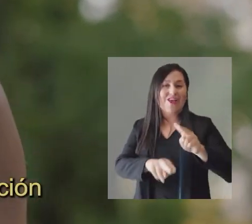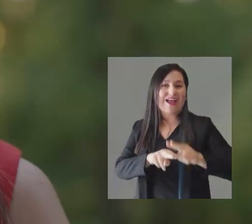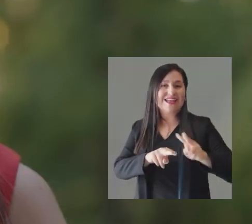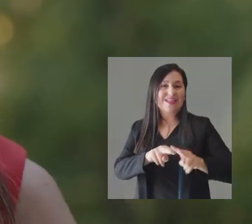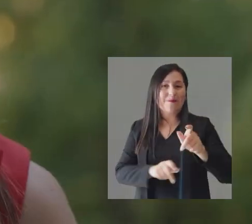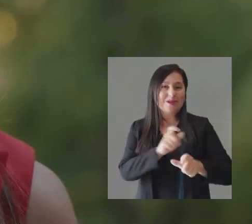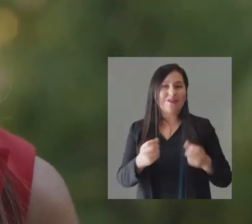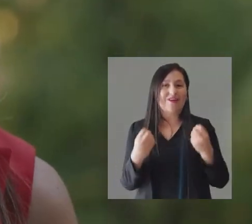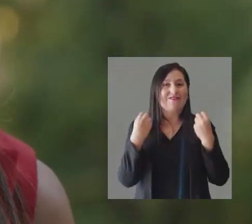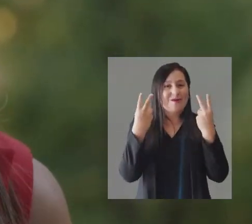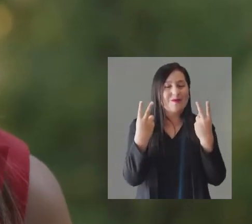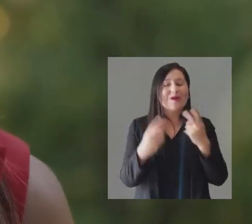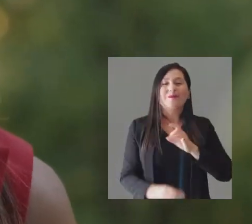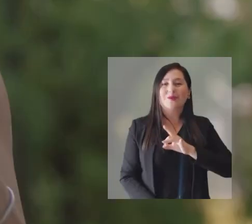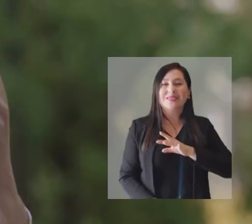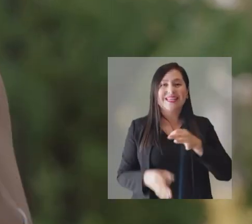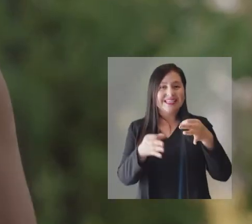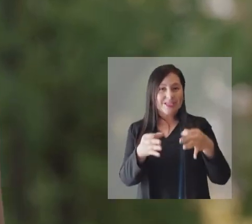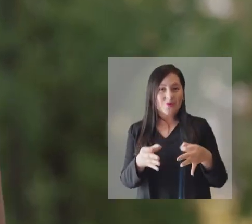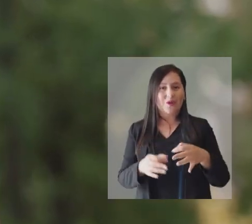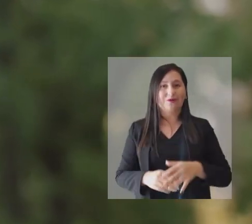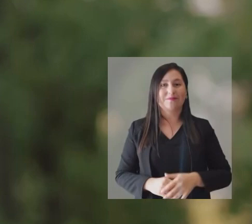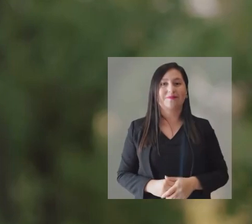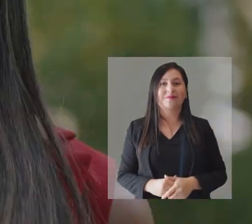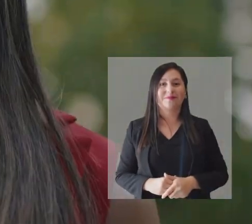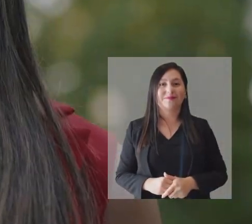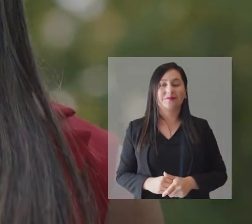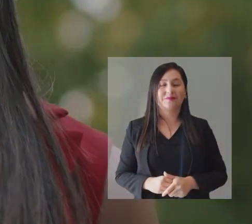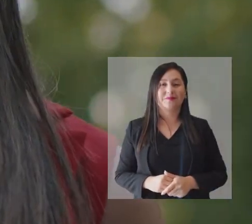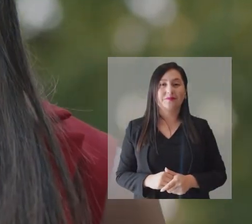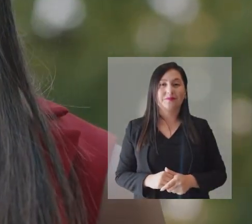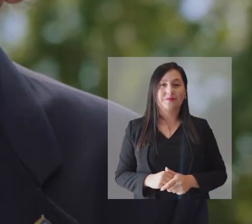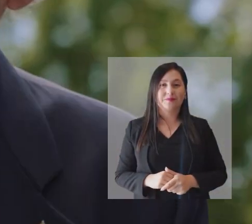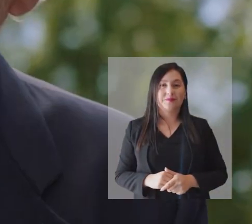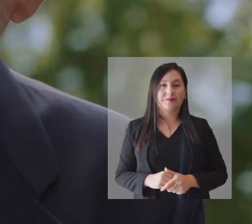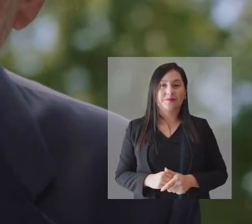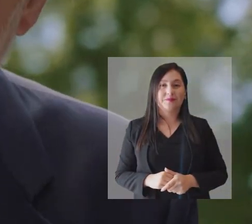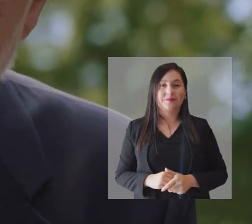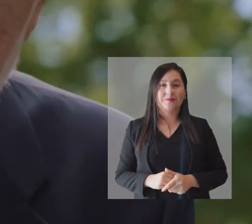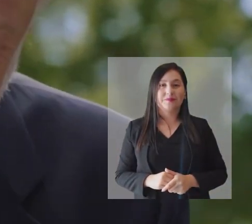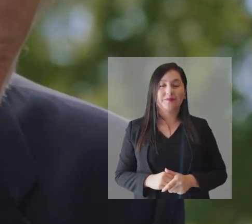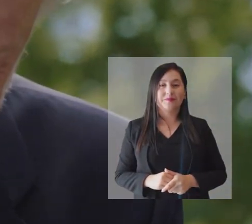descentralización es lo que hacemos los valientes valientes por un chile seguro